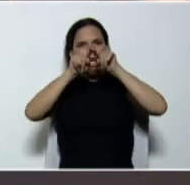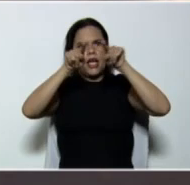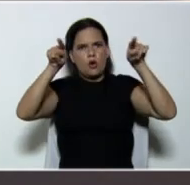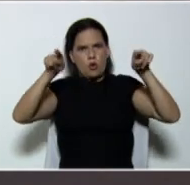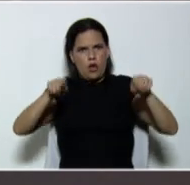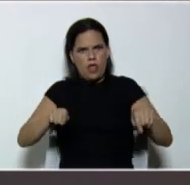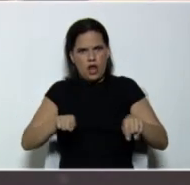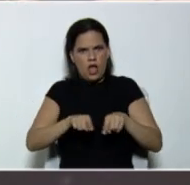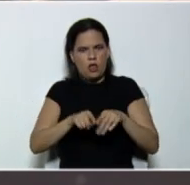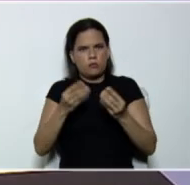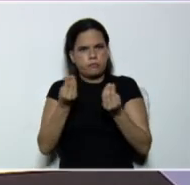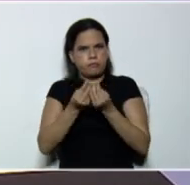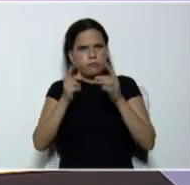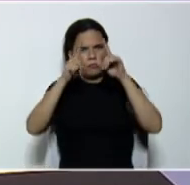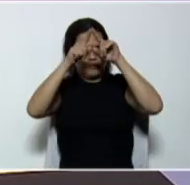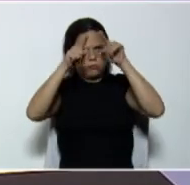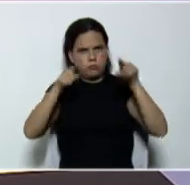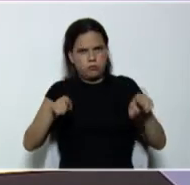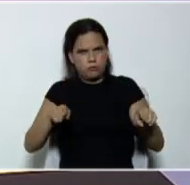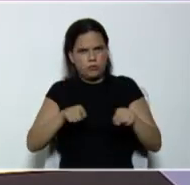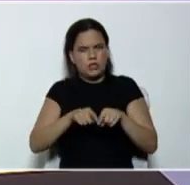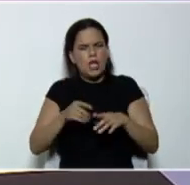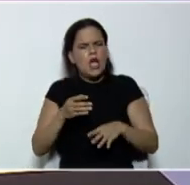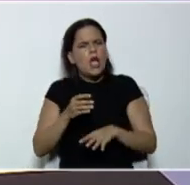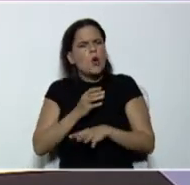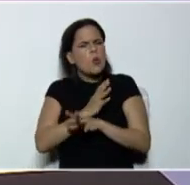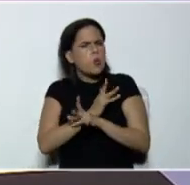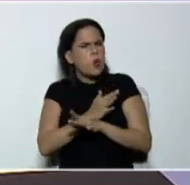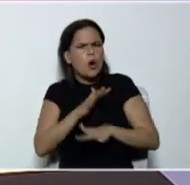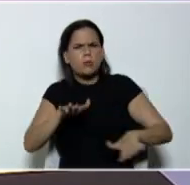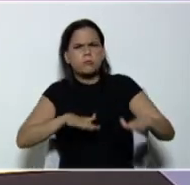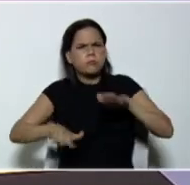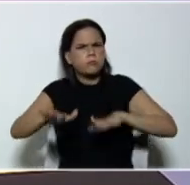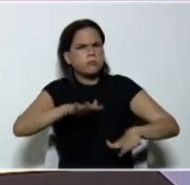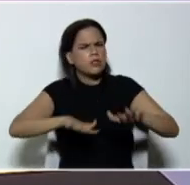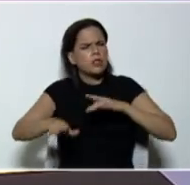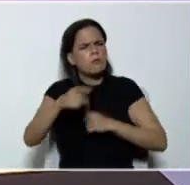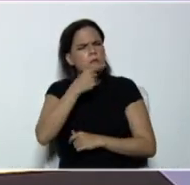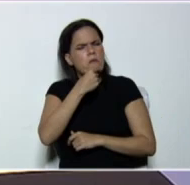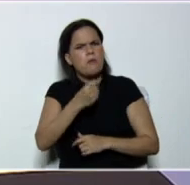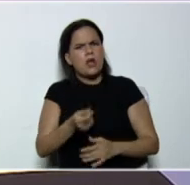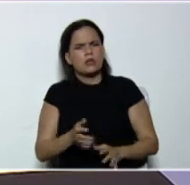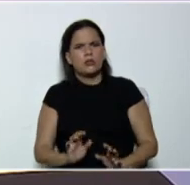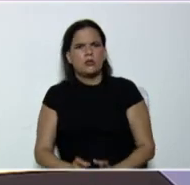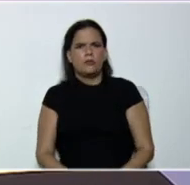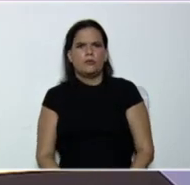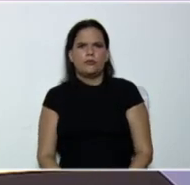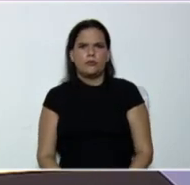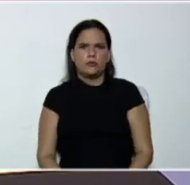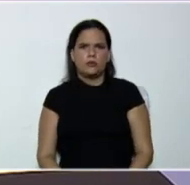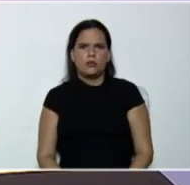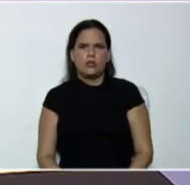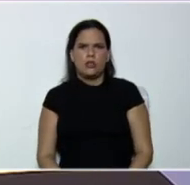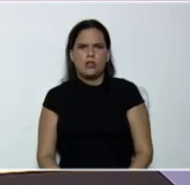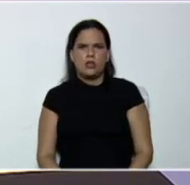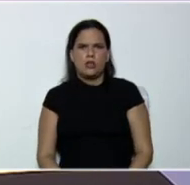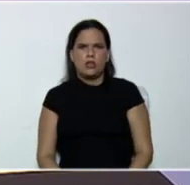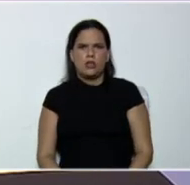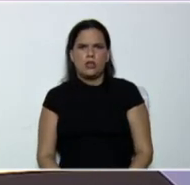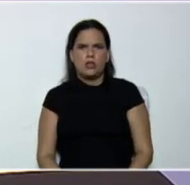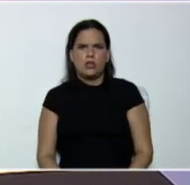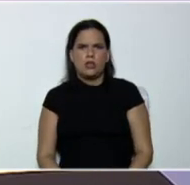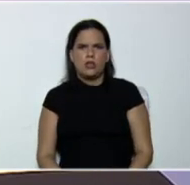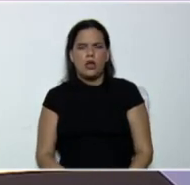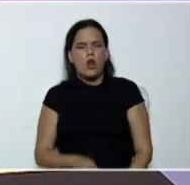el triángulo. Y jugar dominó es algo muy sencillo. Simplemente, ¿verdad, Belki? Tenemos que... Lo